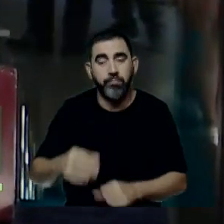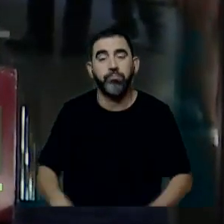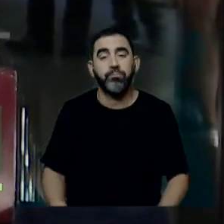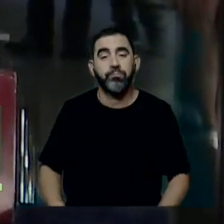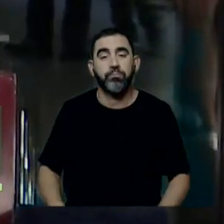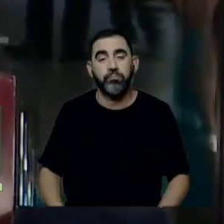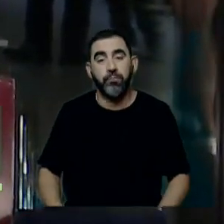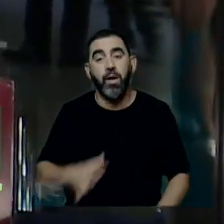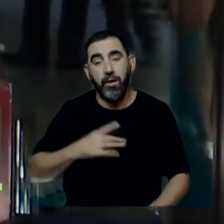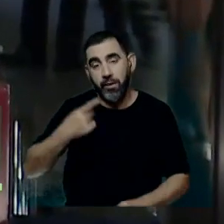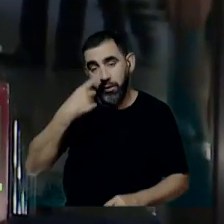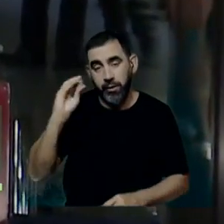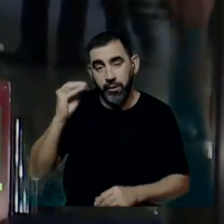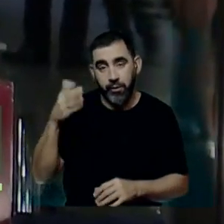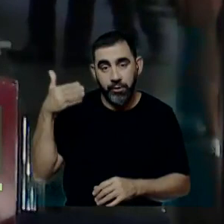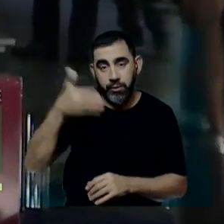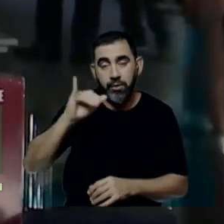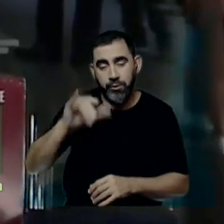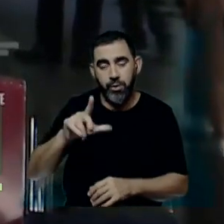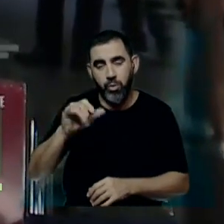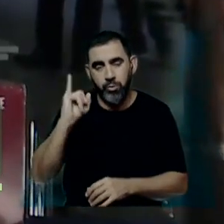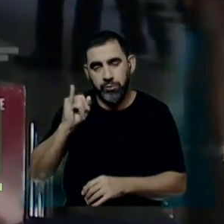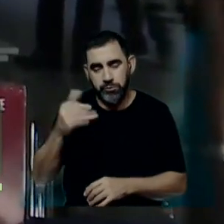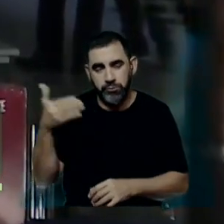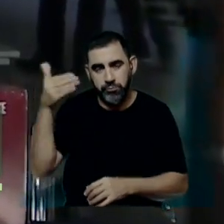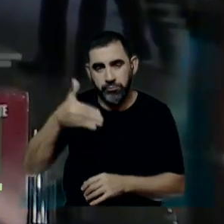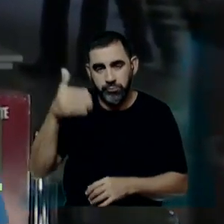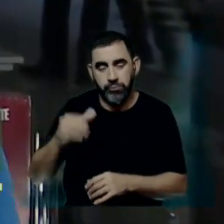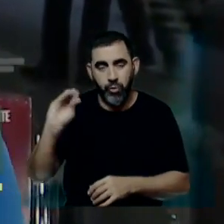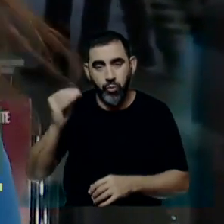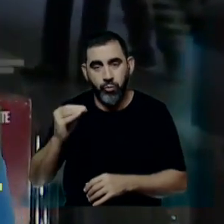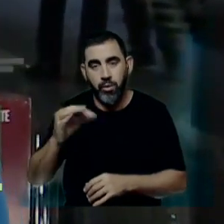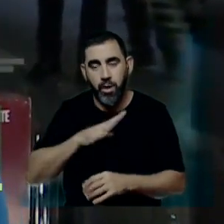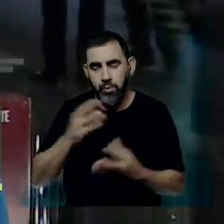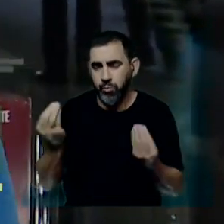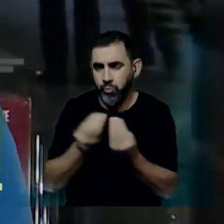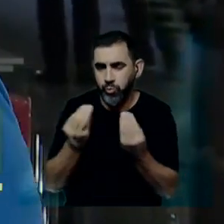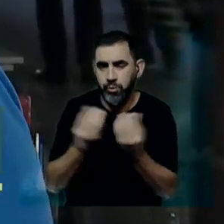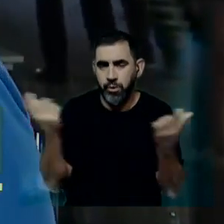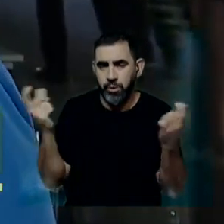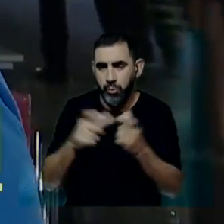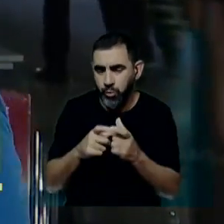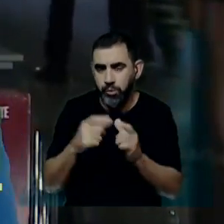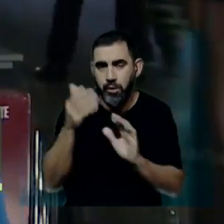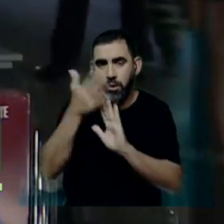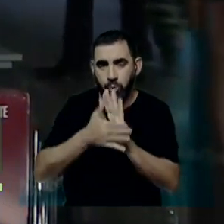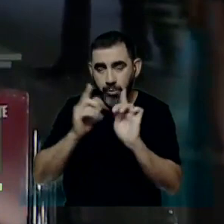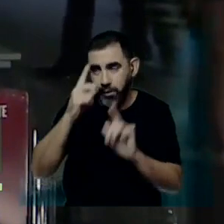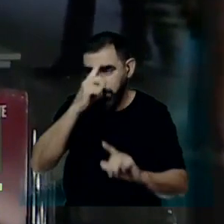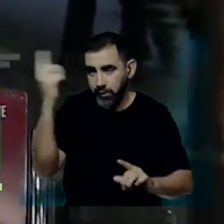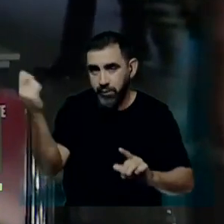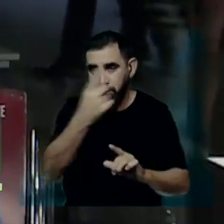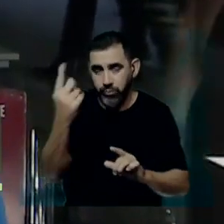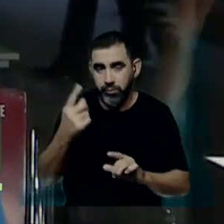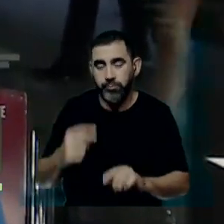hay interés, obviamente, de los jóvenes en participar. Sí, yo creo que sí. Últimamente se están haciendo muchas instancias a nivel nacional e internacional sobre